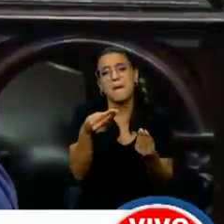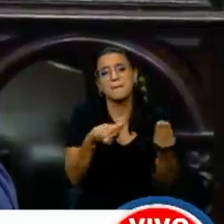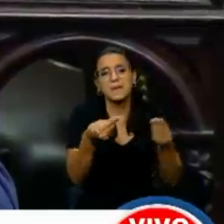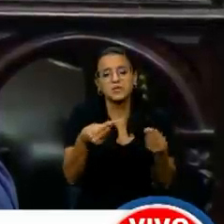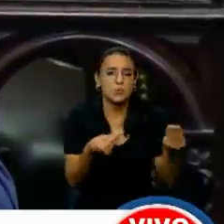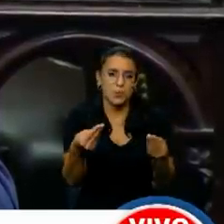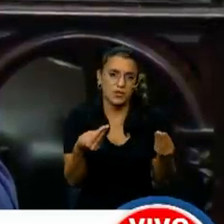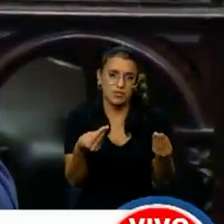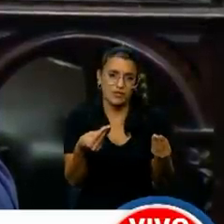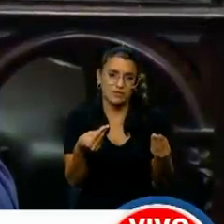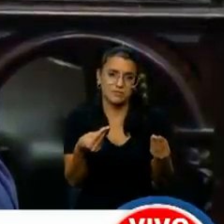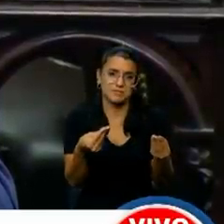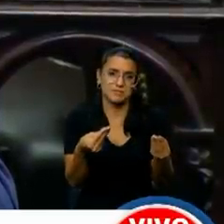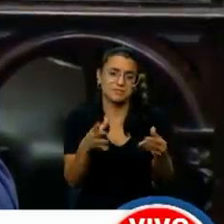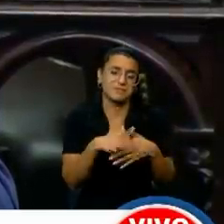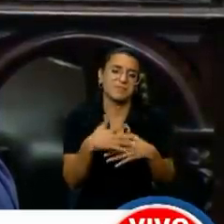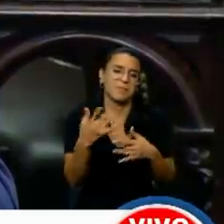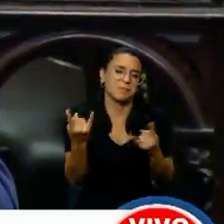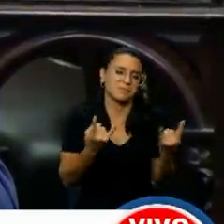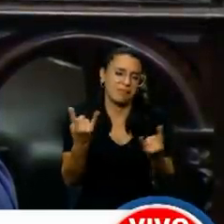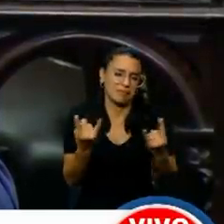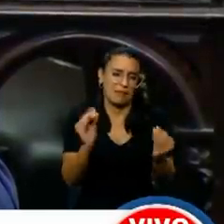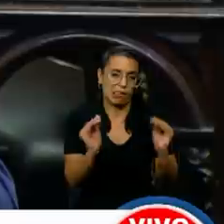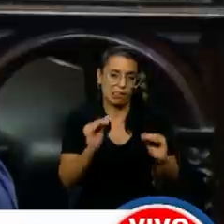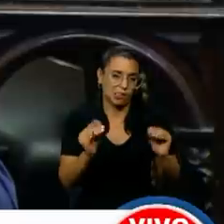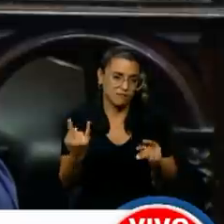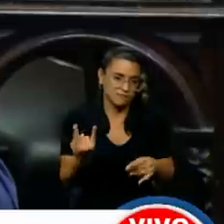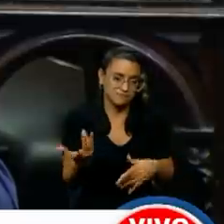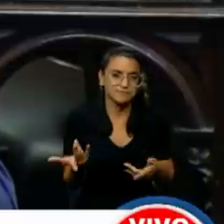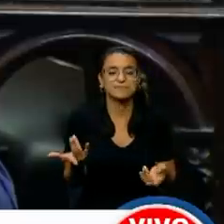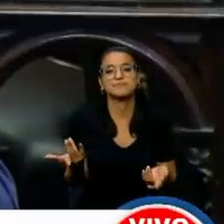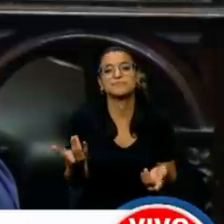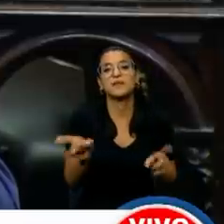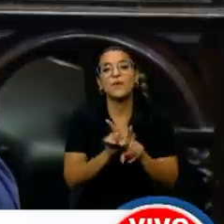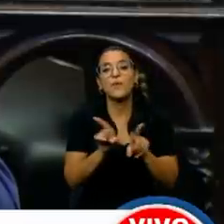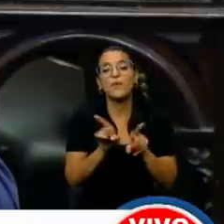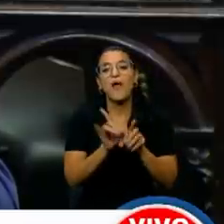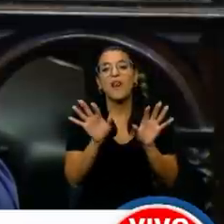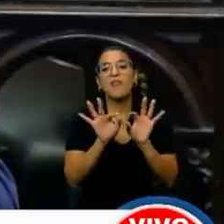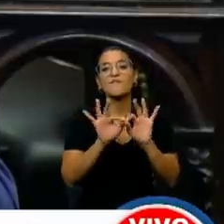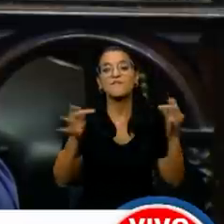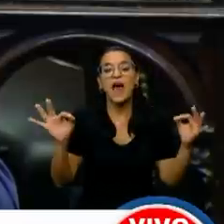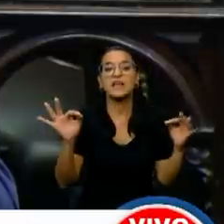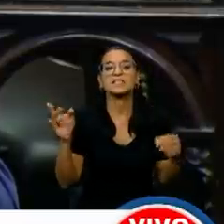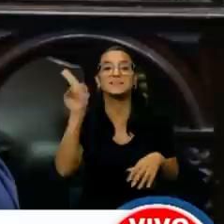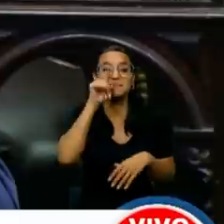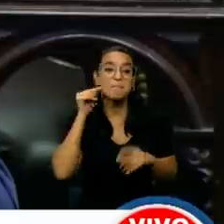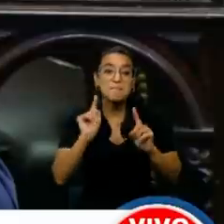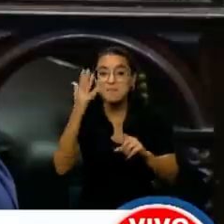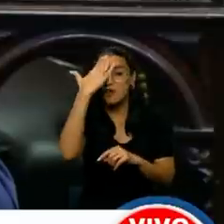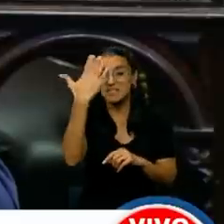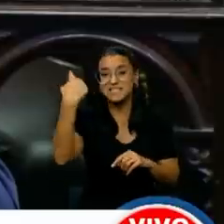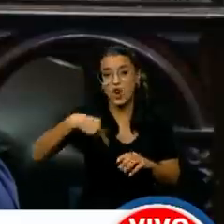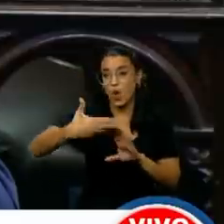totalmente fantasioso ficticio tan ficticio como la frase de alberto fernández el 15 de noviembre